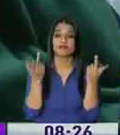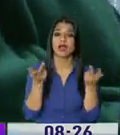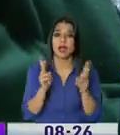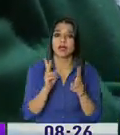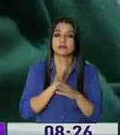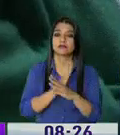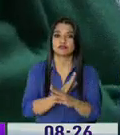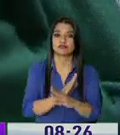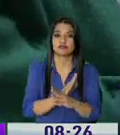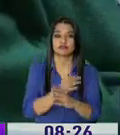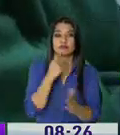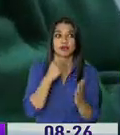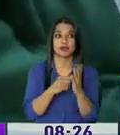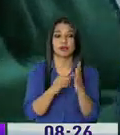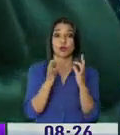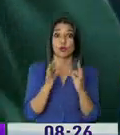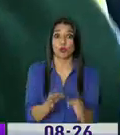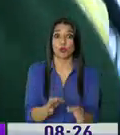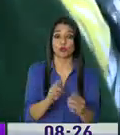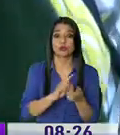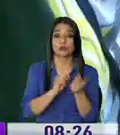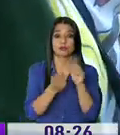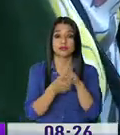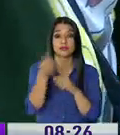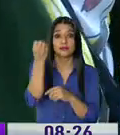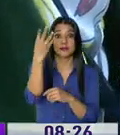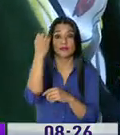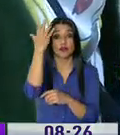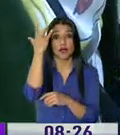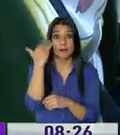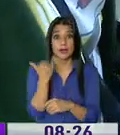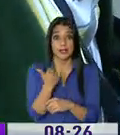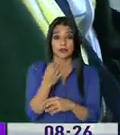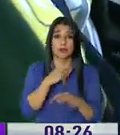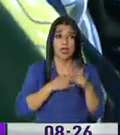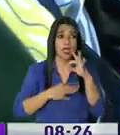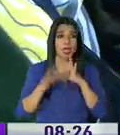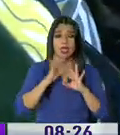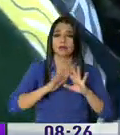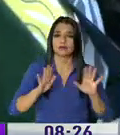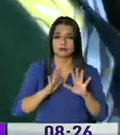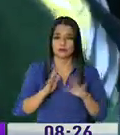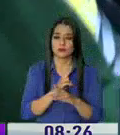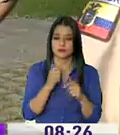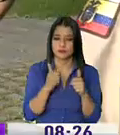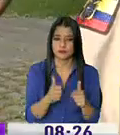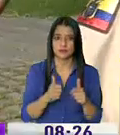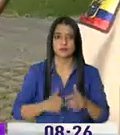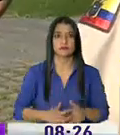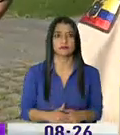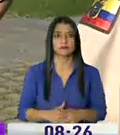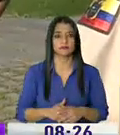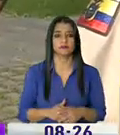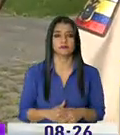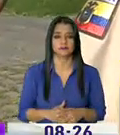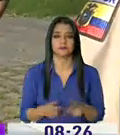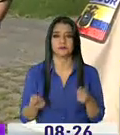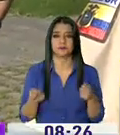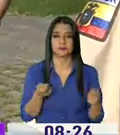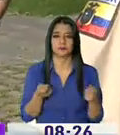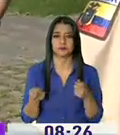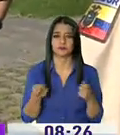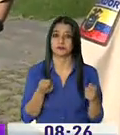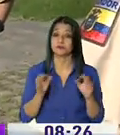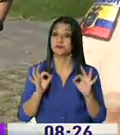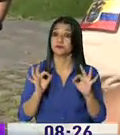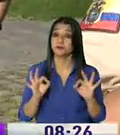evitar que en el momento que se dé paso al semáforo amarillo se produzcan masivos contagios de coronavirus. Hemos visto con satisfacción